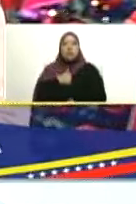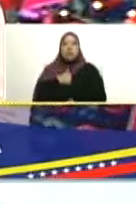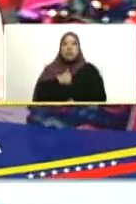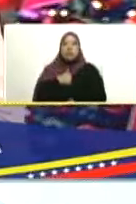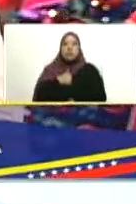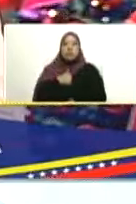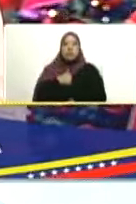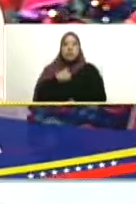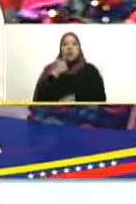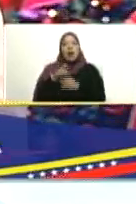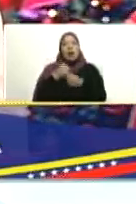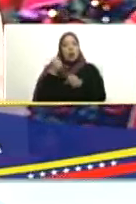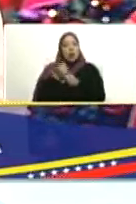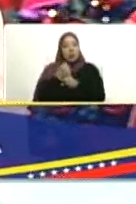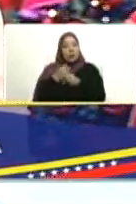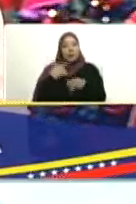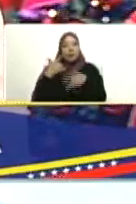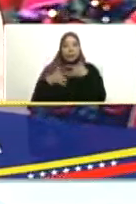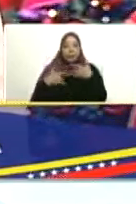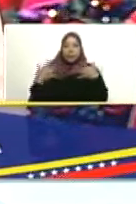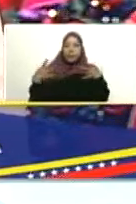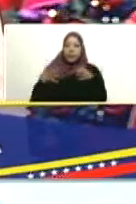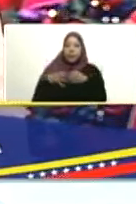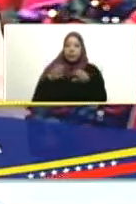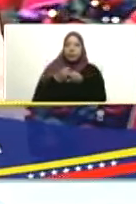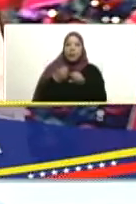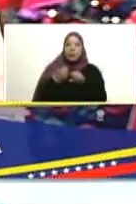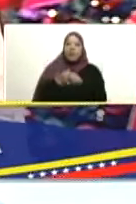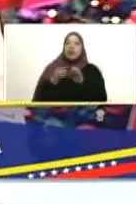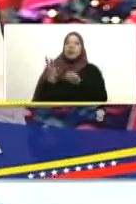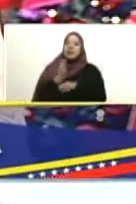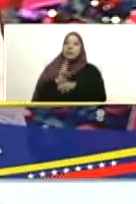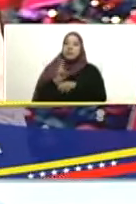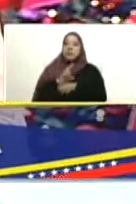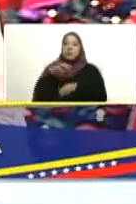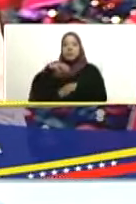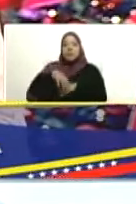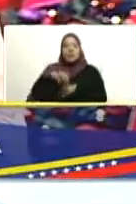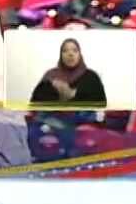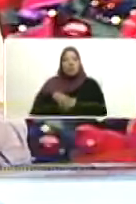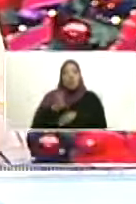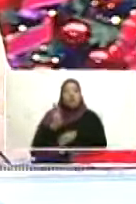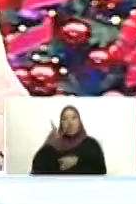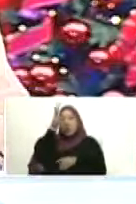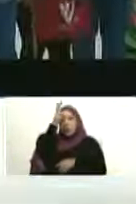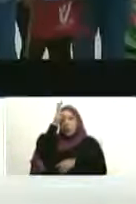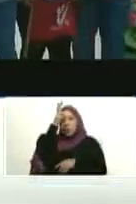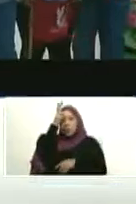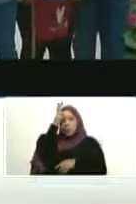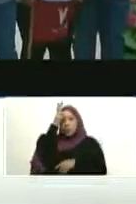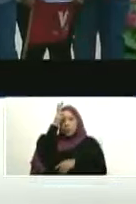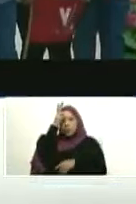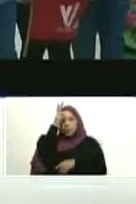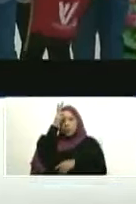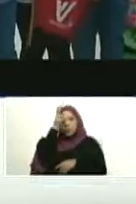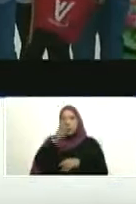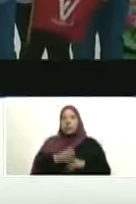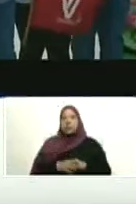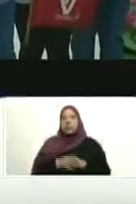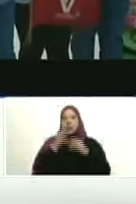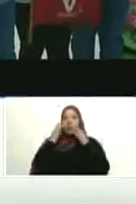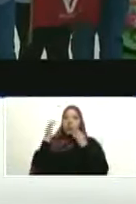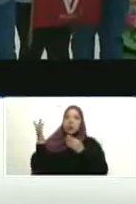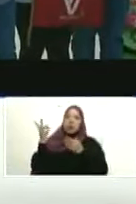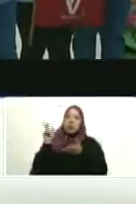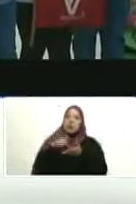aquí en esta jornada de trabajo, nos vamos directamente al estado Falcón. Allá